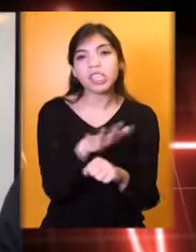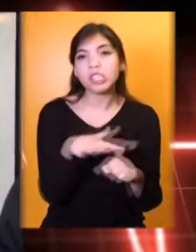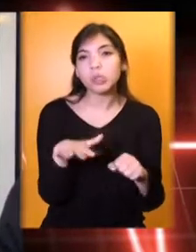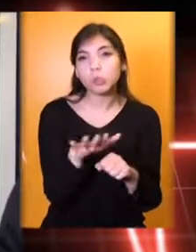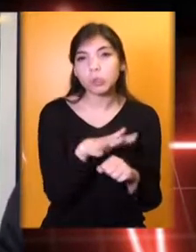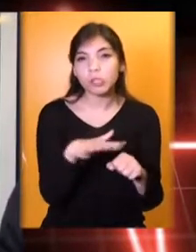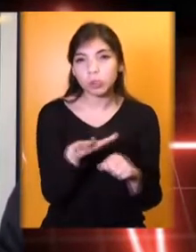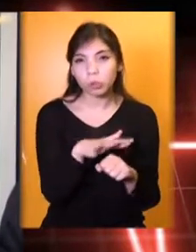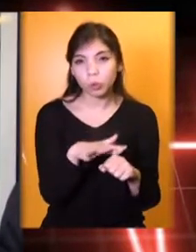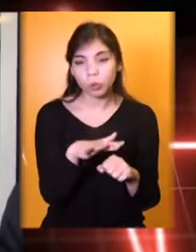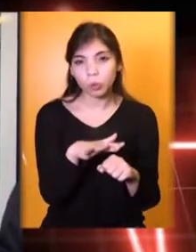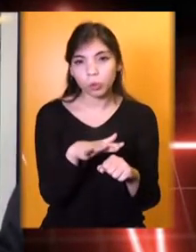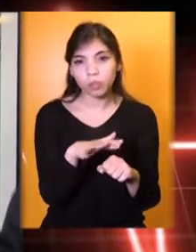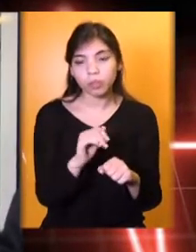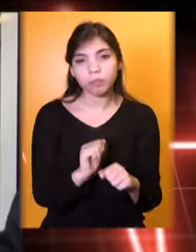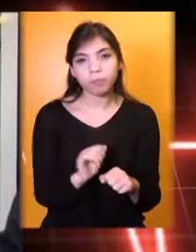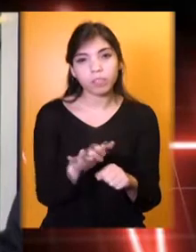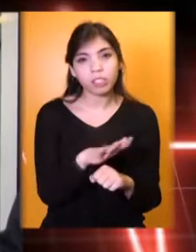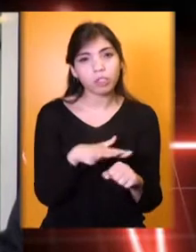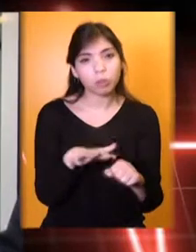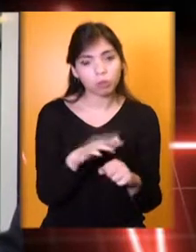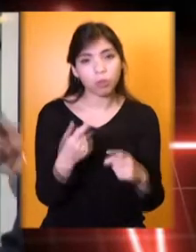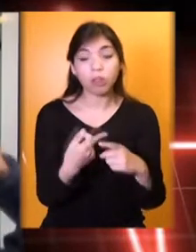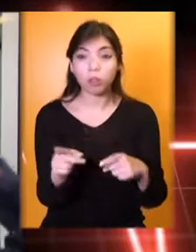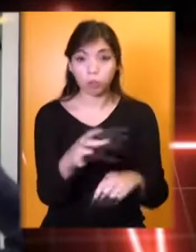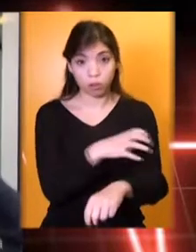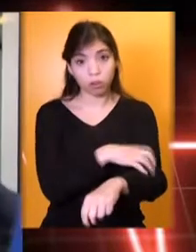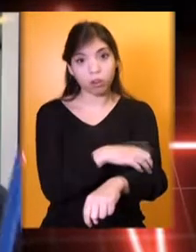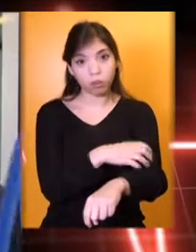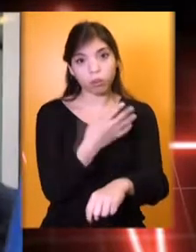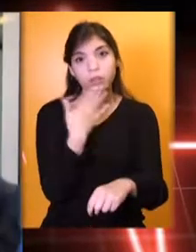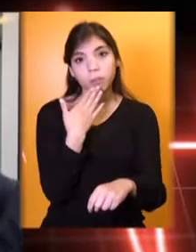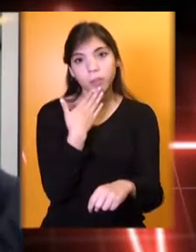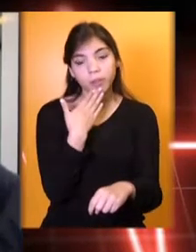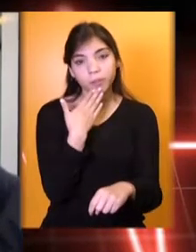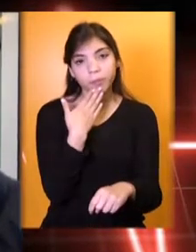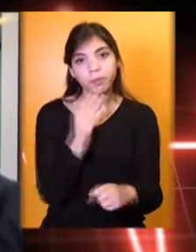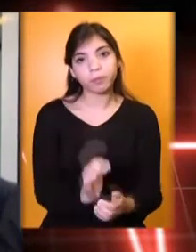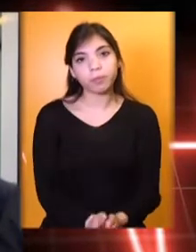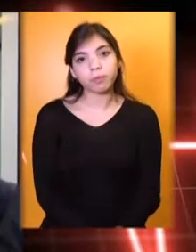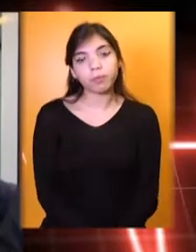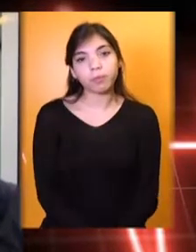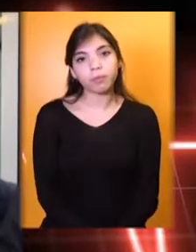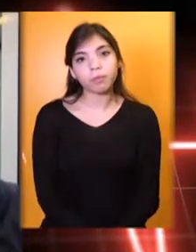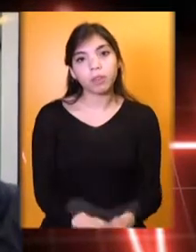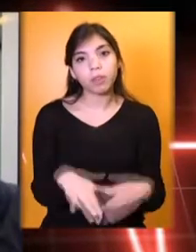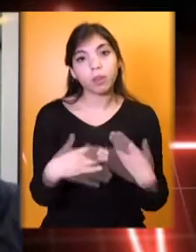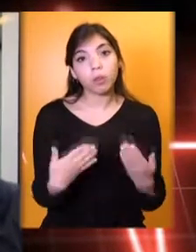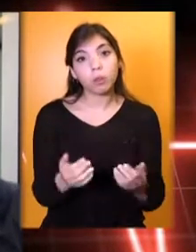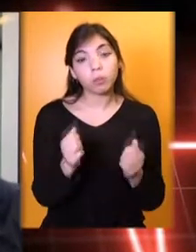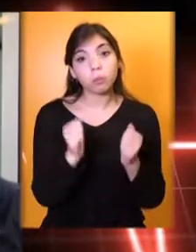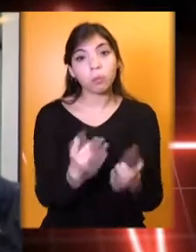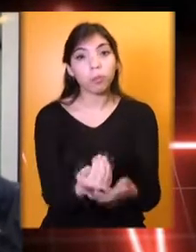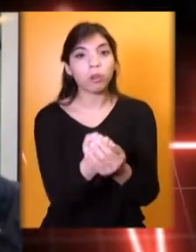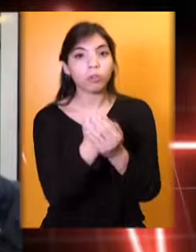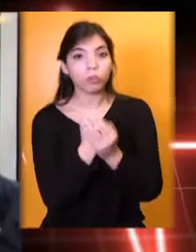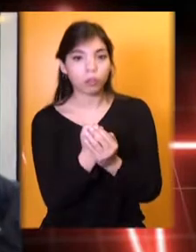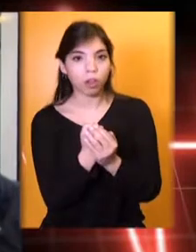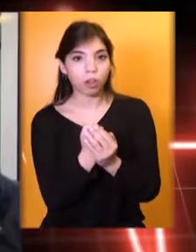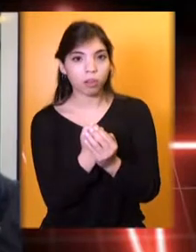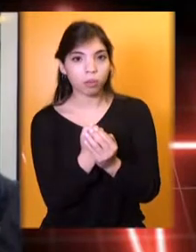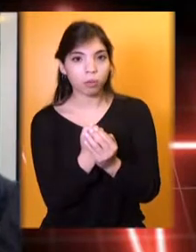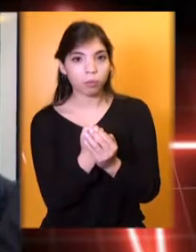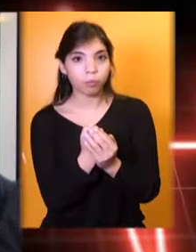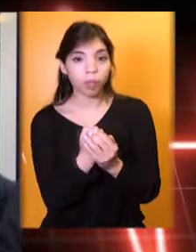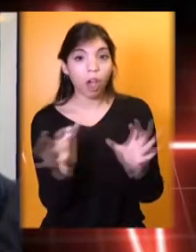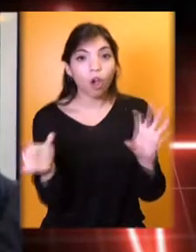y en este caso formalizamos el día también por un hecho ocurrido en otra región, y también lo cual va a permitirnos también facilitar mucho